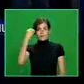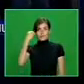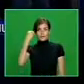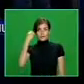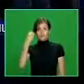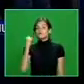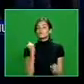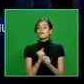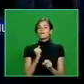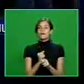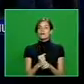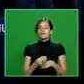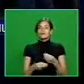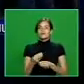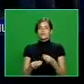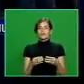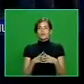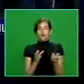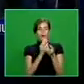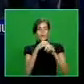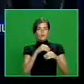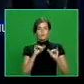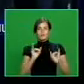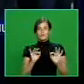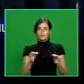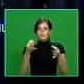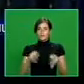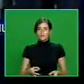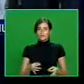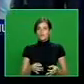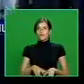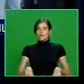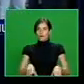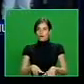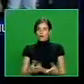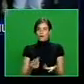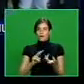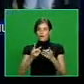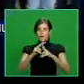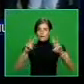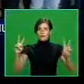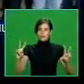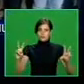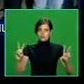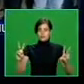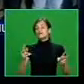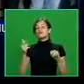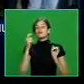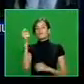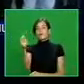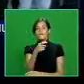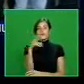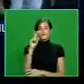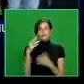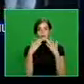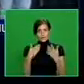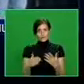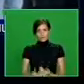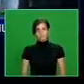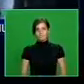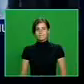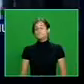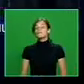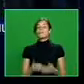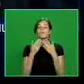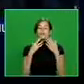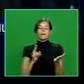trabajando y consolidando allí en lo concreto los espacios de la Paz para el pueblo venezolano Muchas gracias muchas